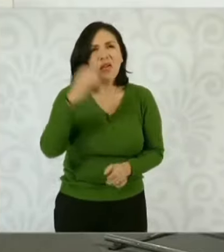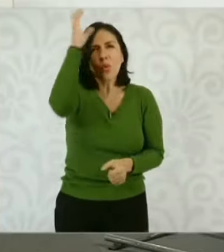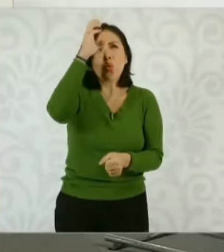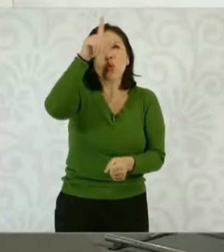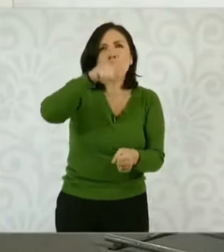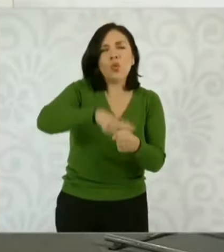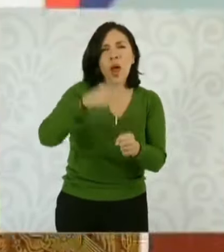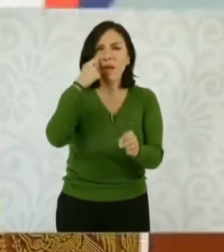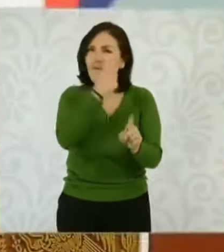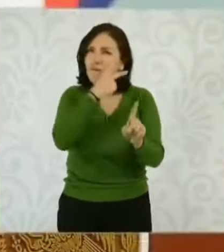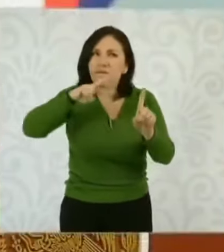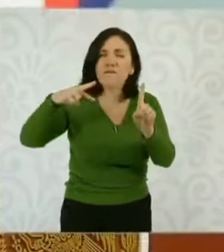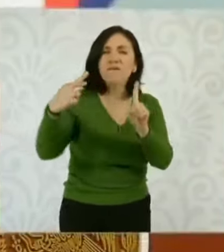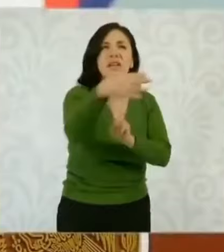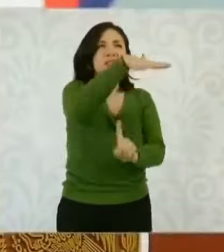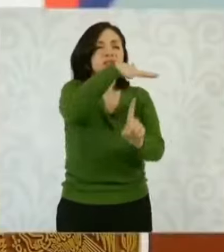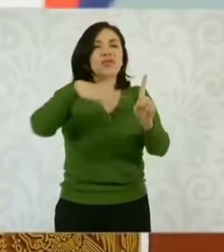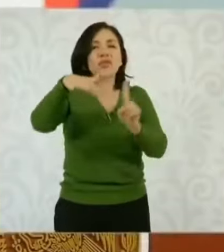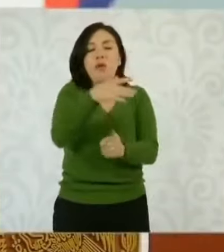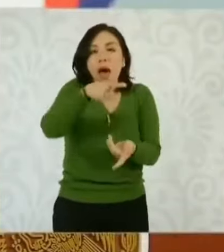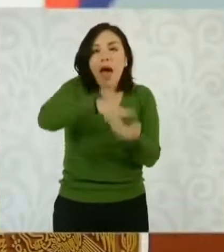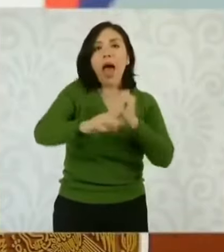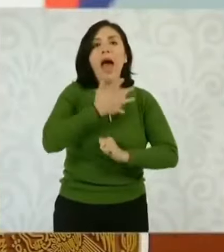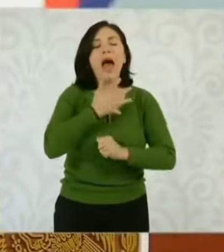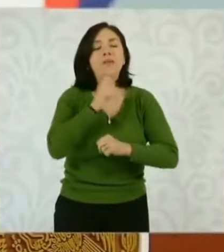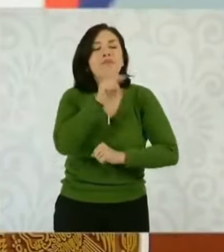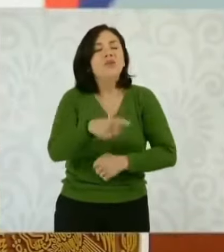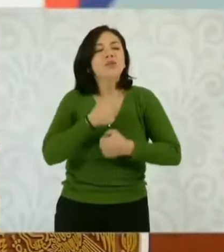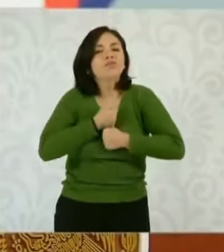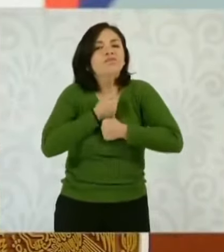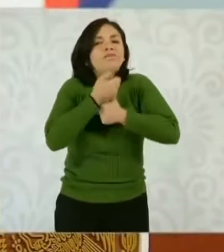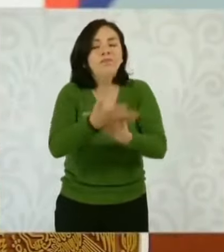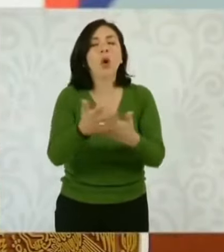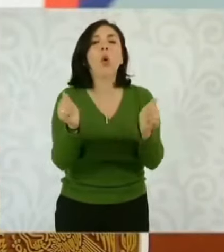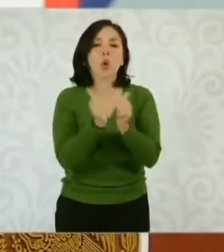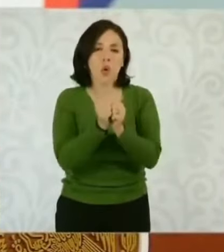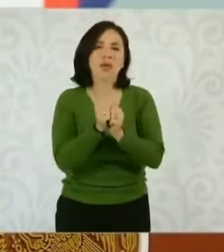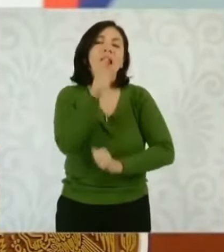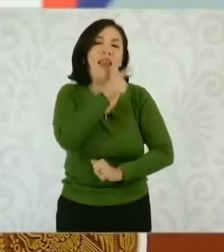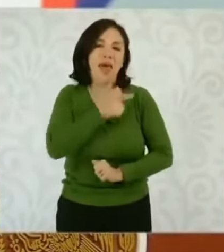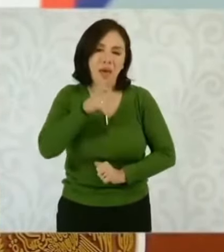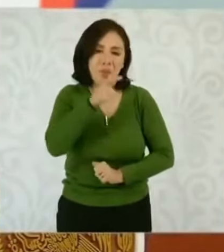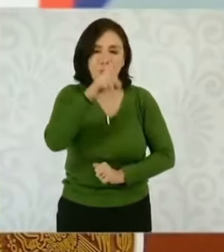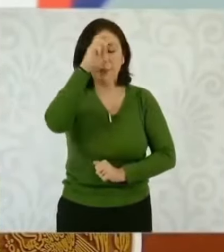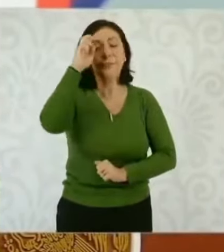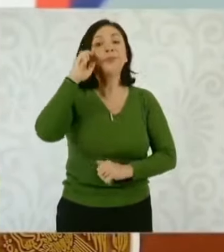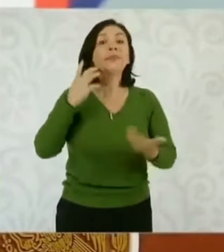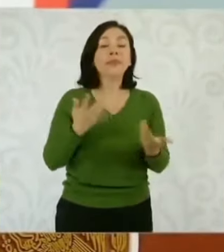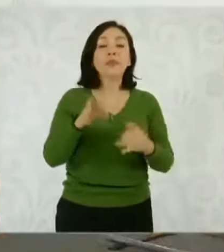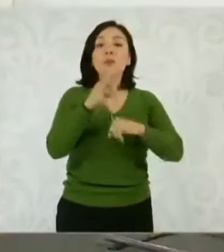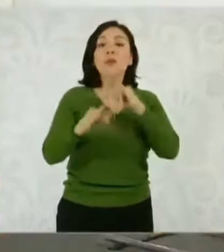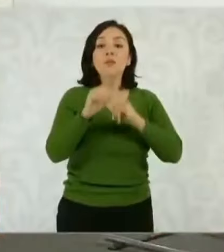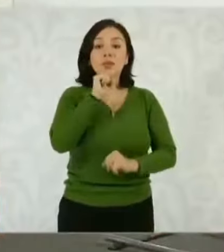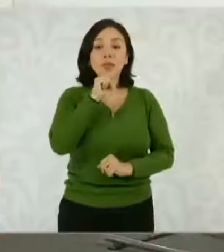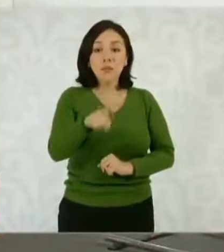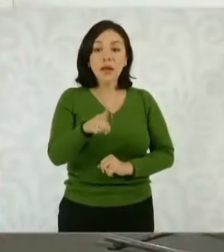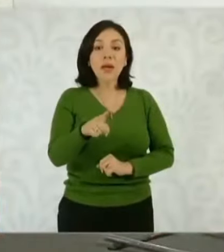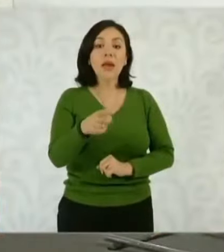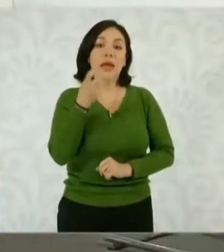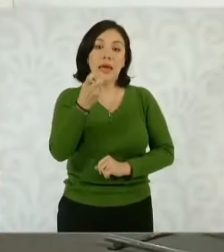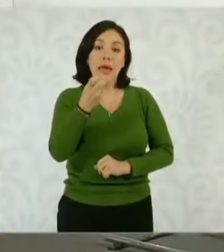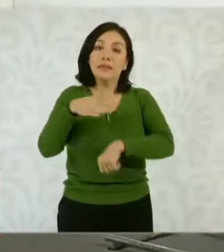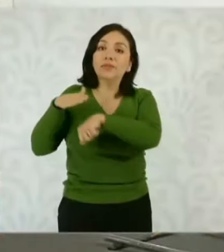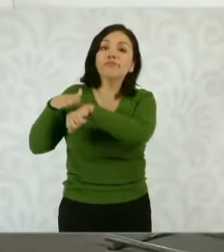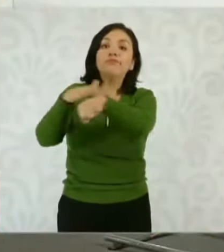la cosmovisión que justamente se manifiesta a través de una lengua. Y finalmente, pues el llamado